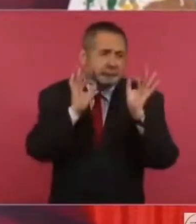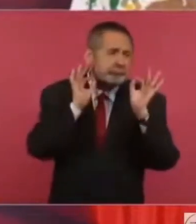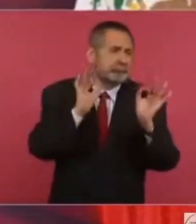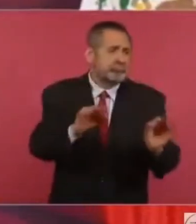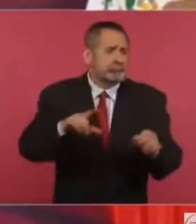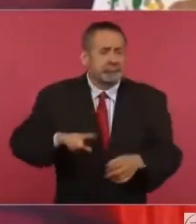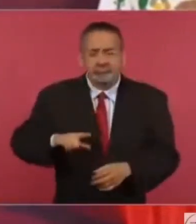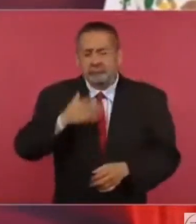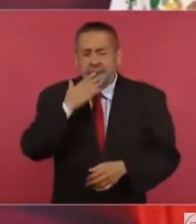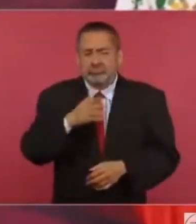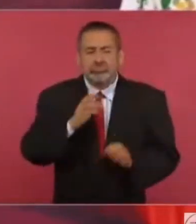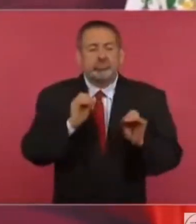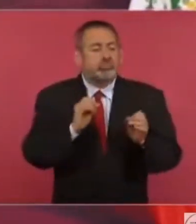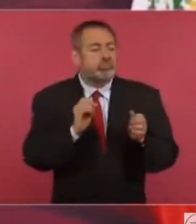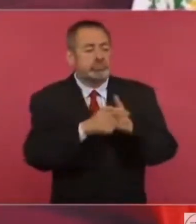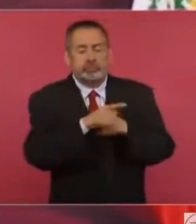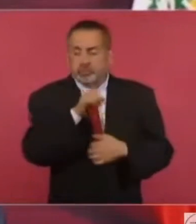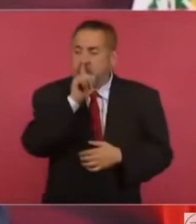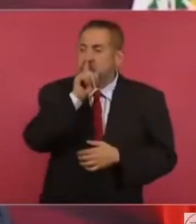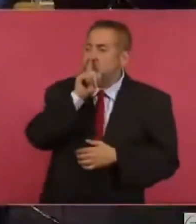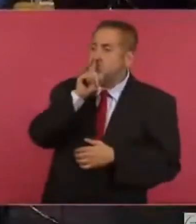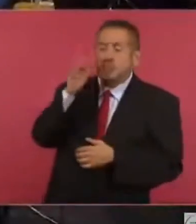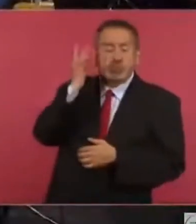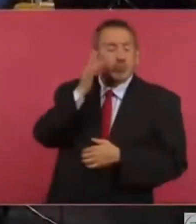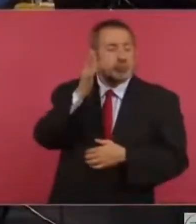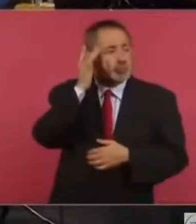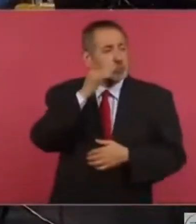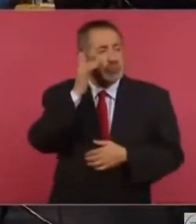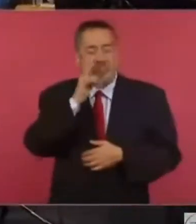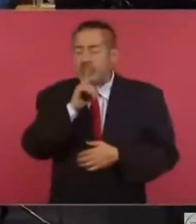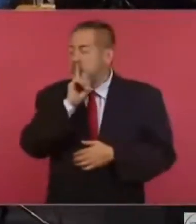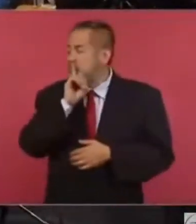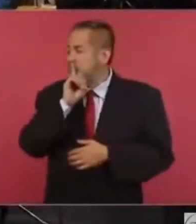o callando, como momias,